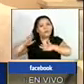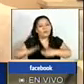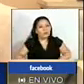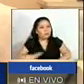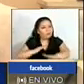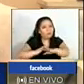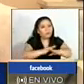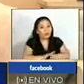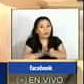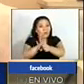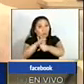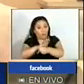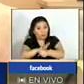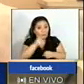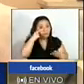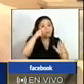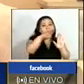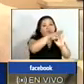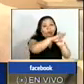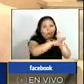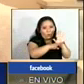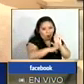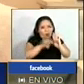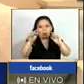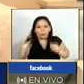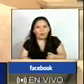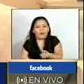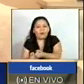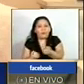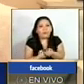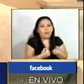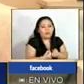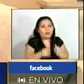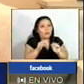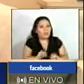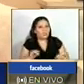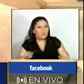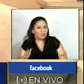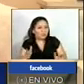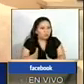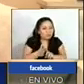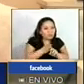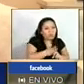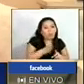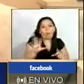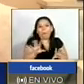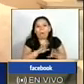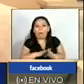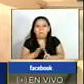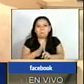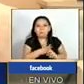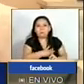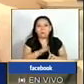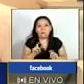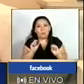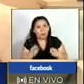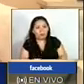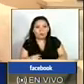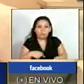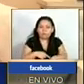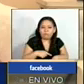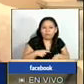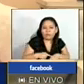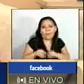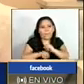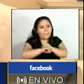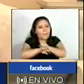pandemia. Los estándares permitirán también apoyar a la niñez que enfrenta problemas de discriminación y exclusión, porque permitirá actuar e incidir